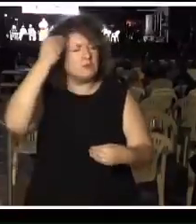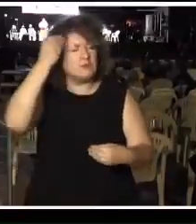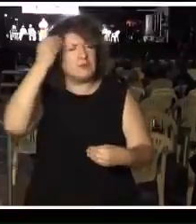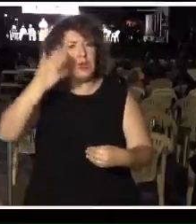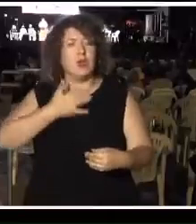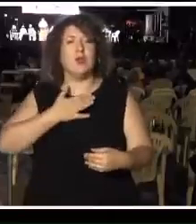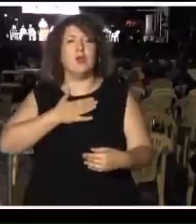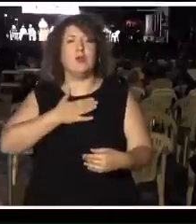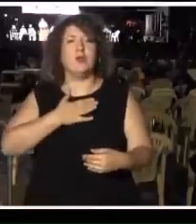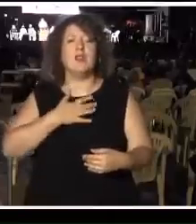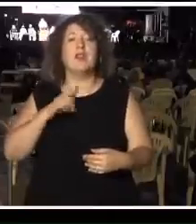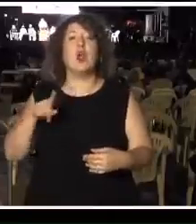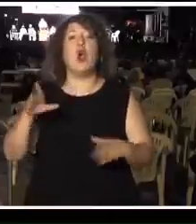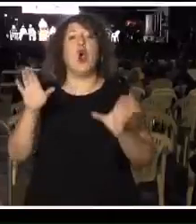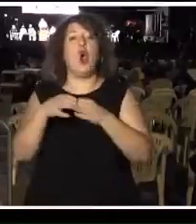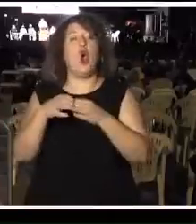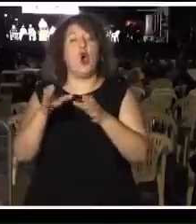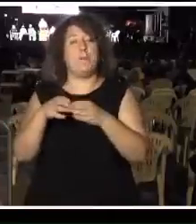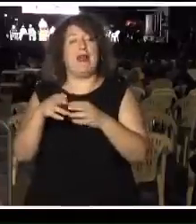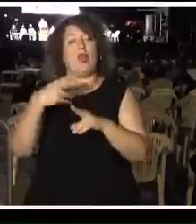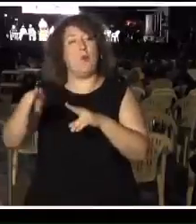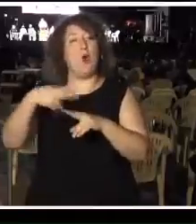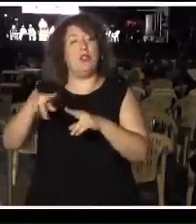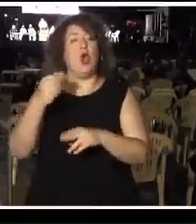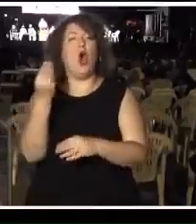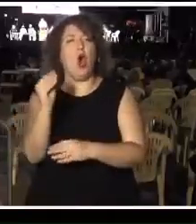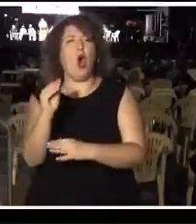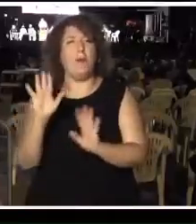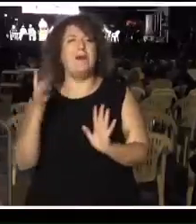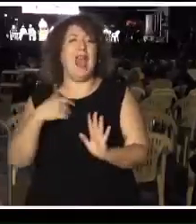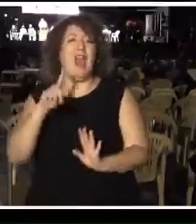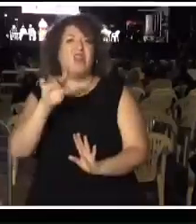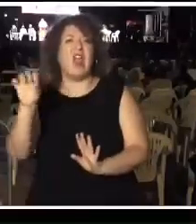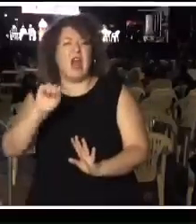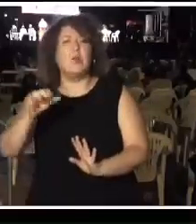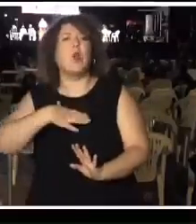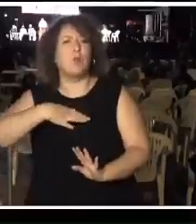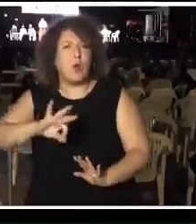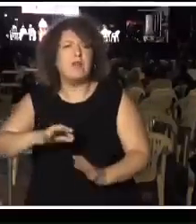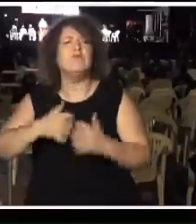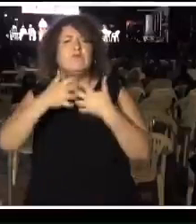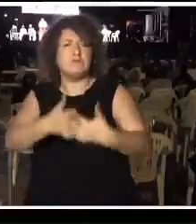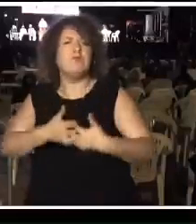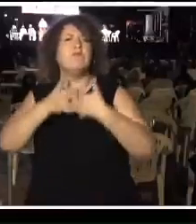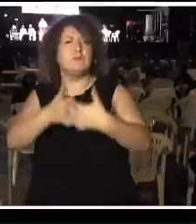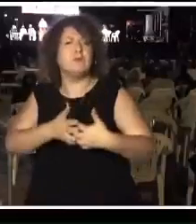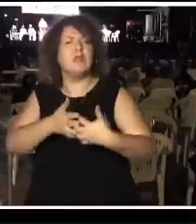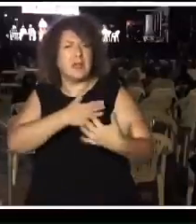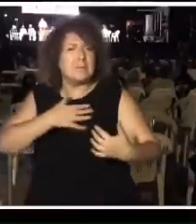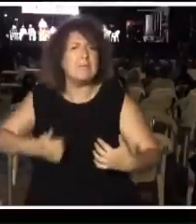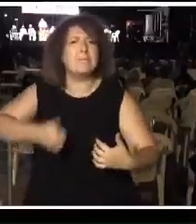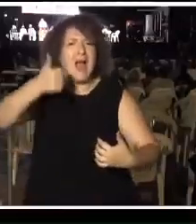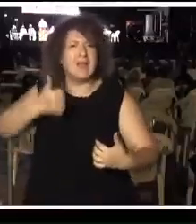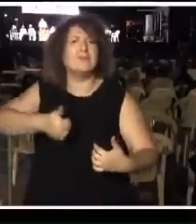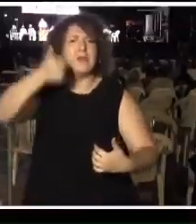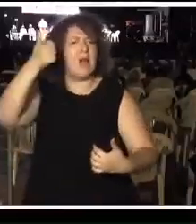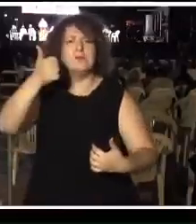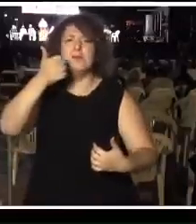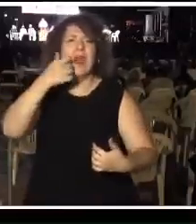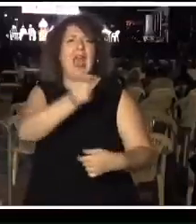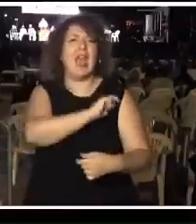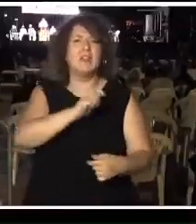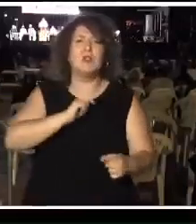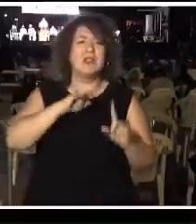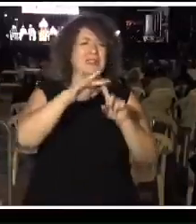joven centenario partido hará todo lo posible y más para contribuir a acabar con cualquier forma de